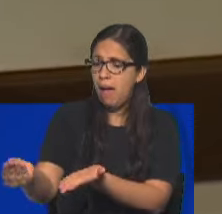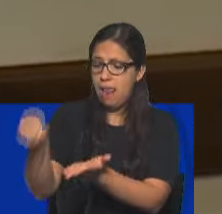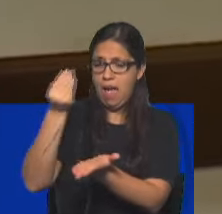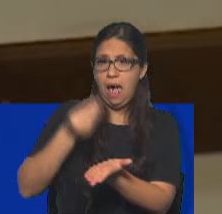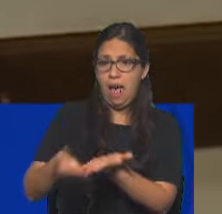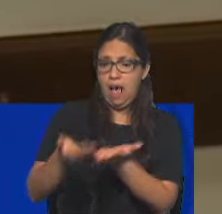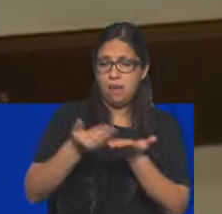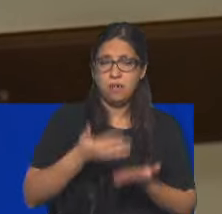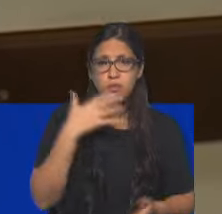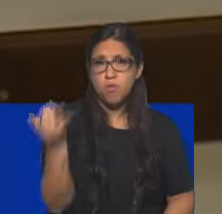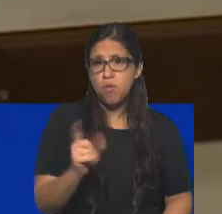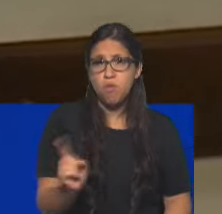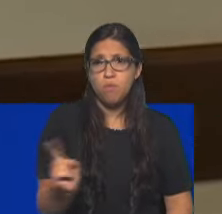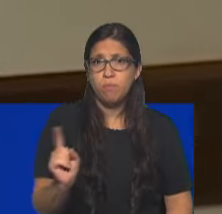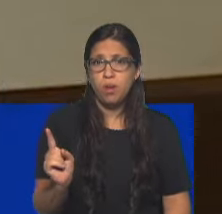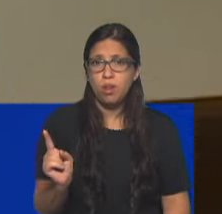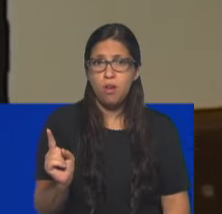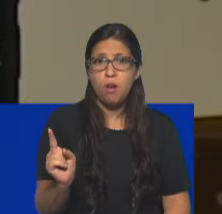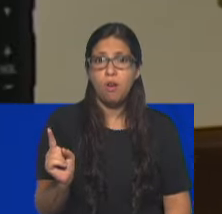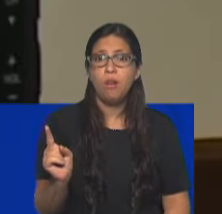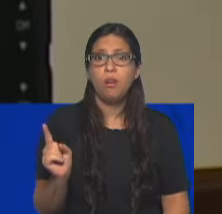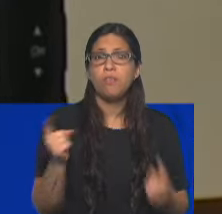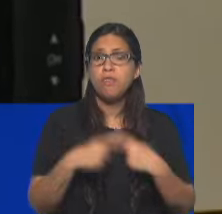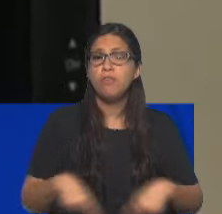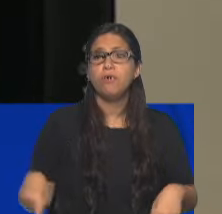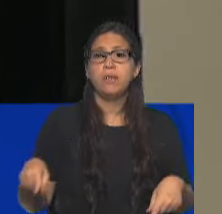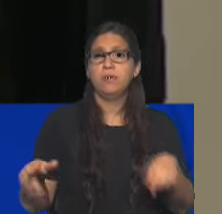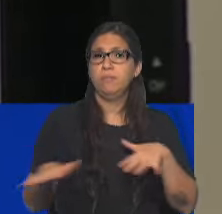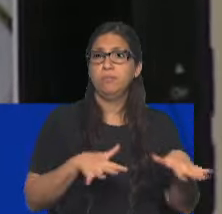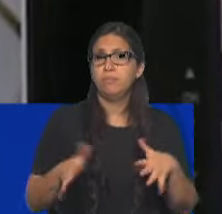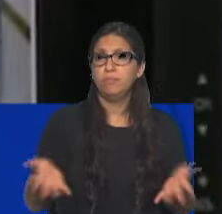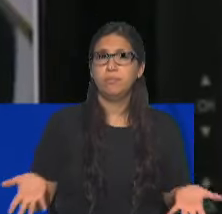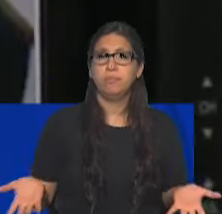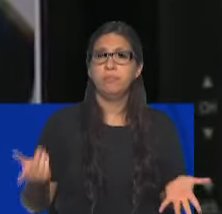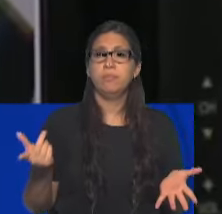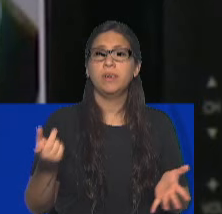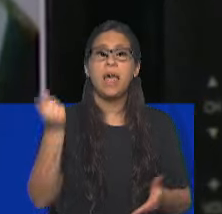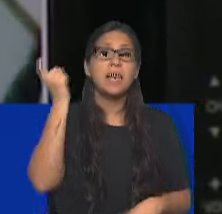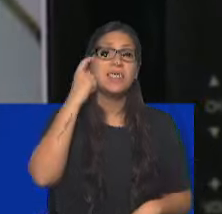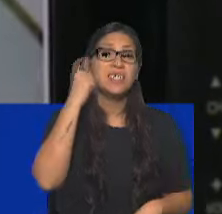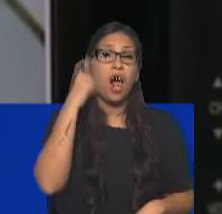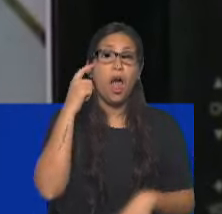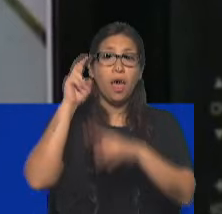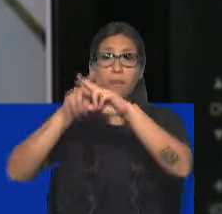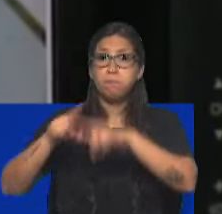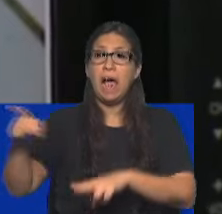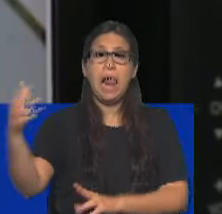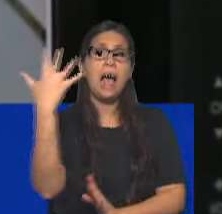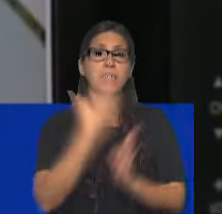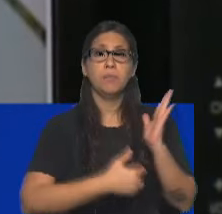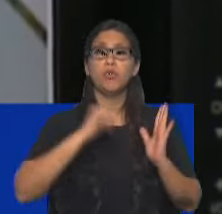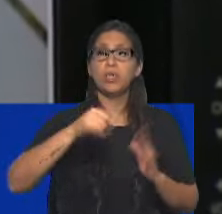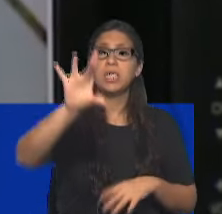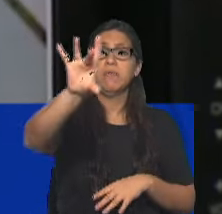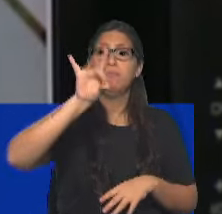y no ha cumplido o le ha sido adverso todo lo que se produjo en este incidente. Se fijó una pericia psicológica que él aceptó, nombró perito de